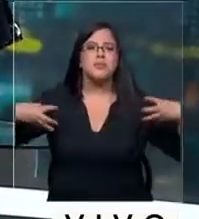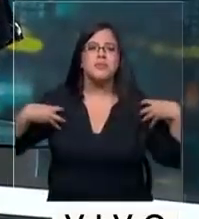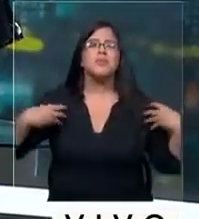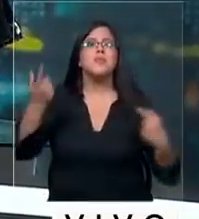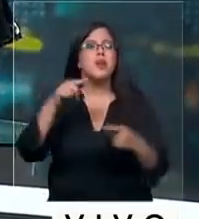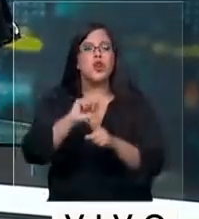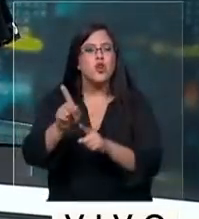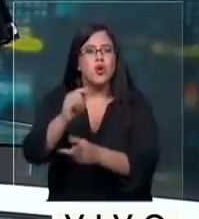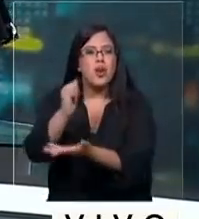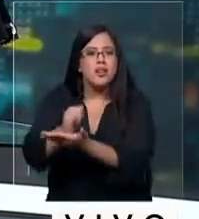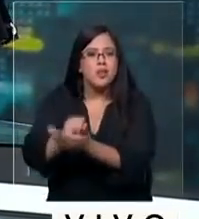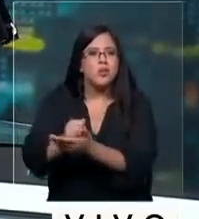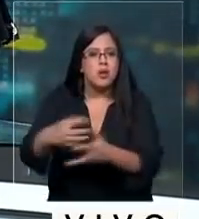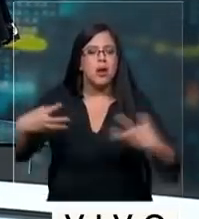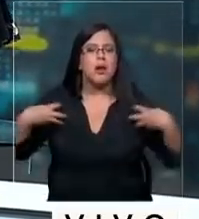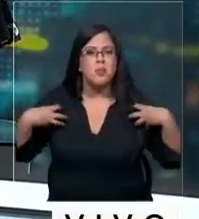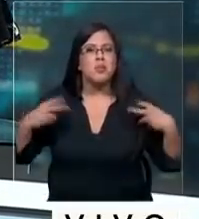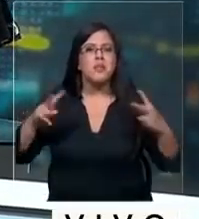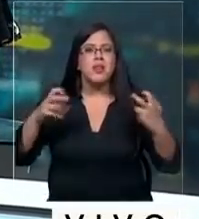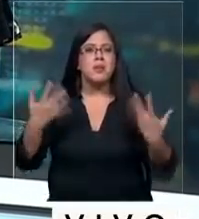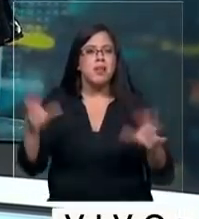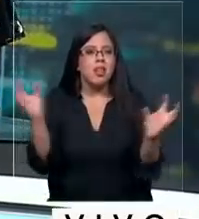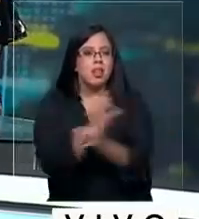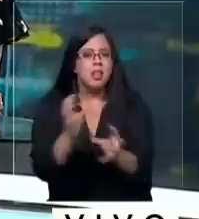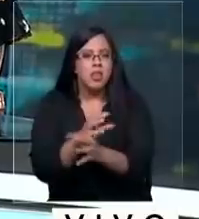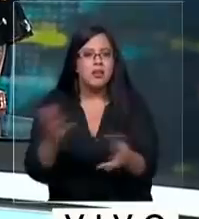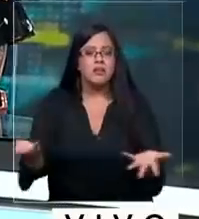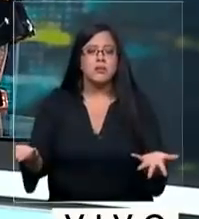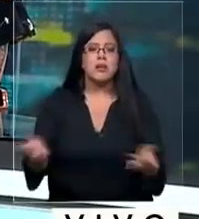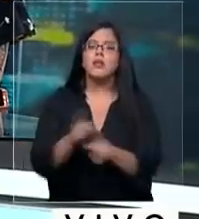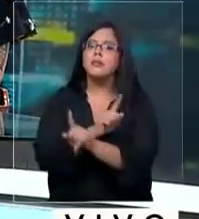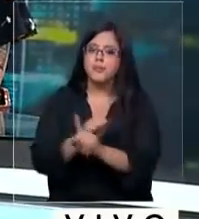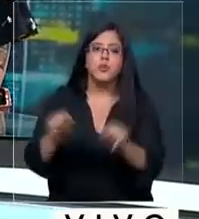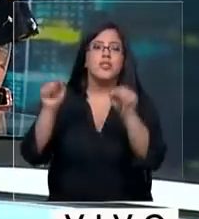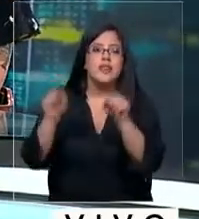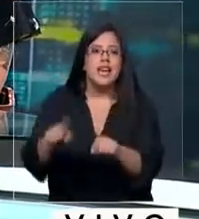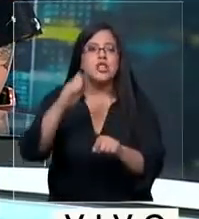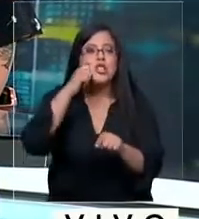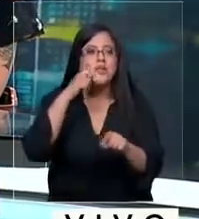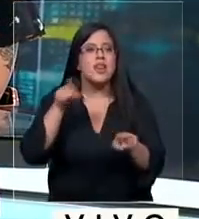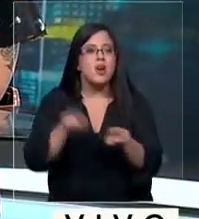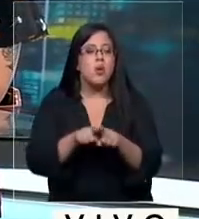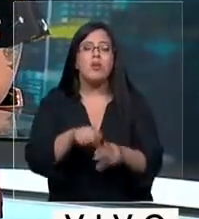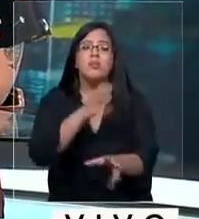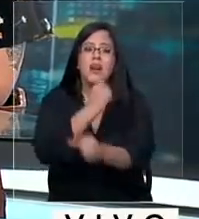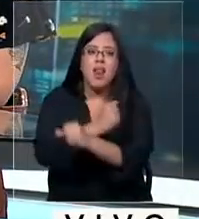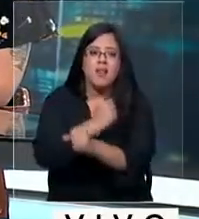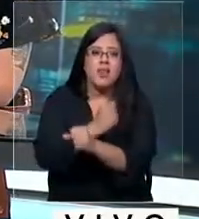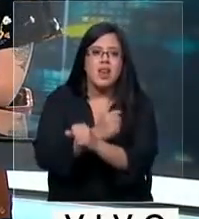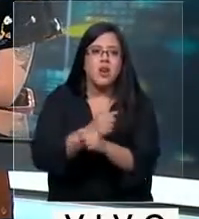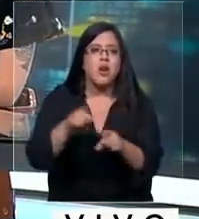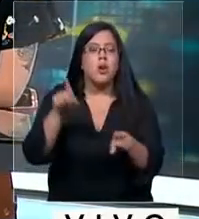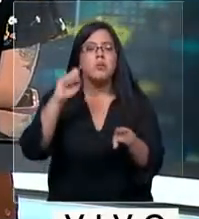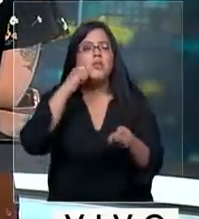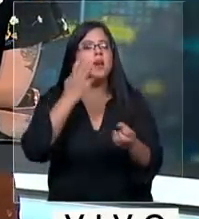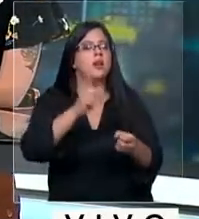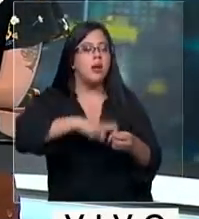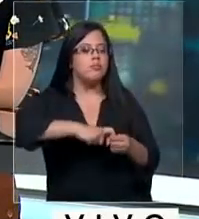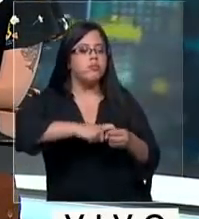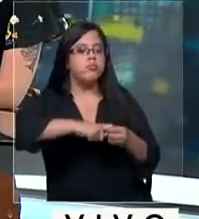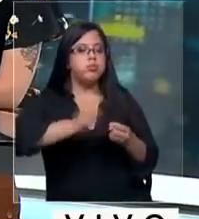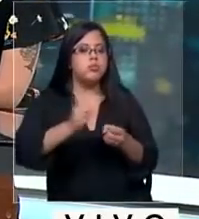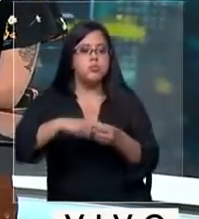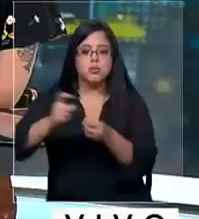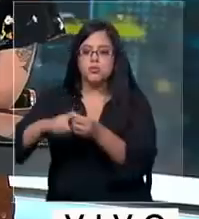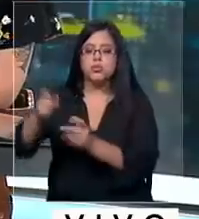institución yo creo que esa es una práctica habitual de la institución de carabineros de dar de baja a los carabineros que estuvieron